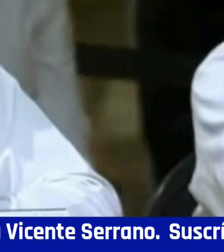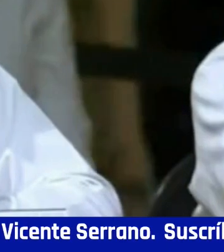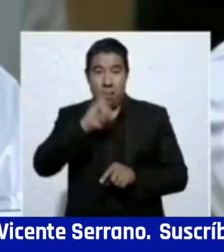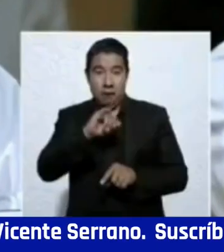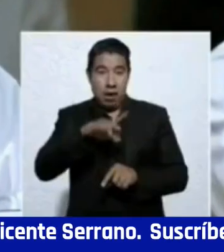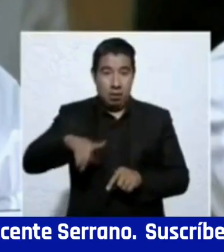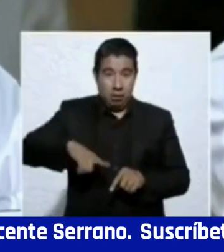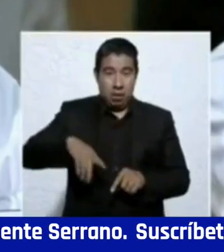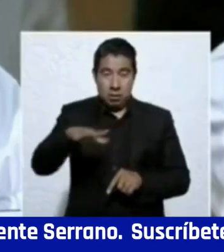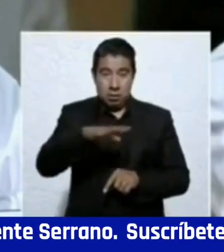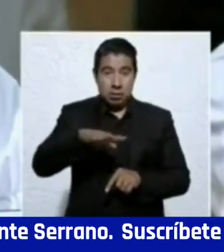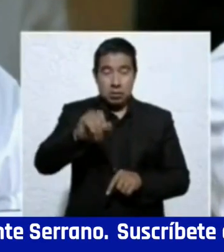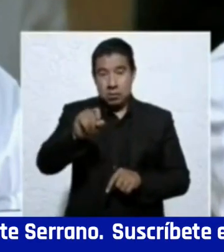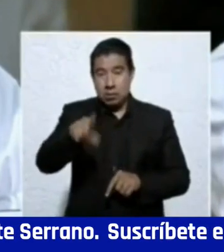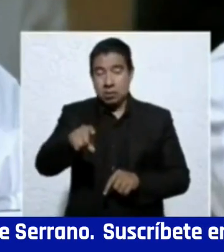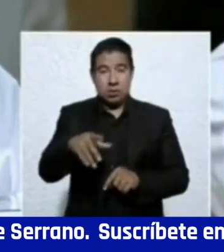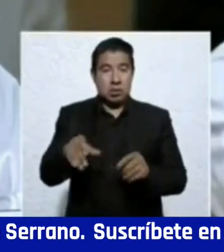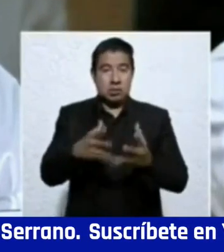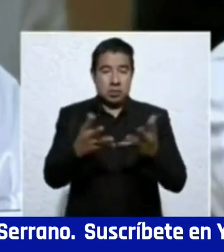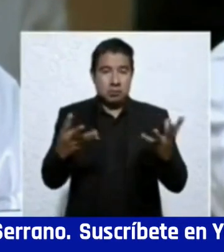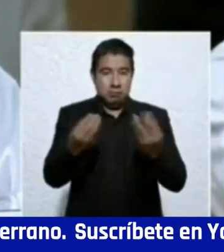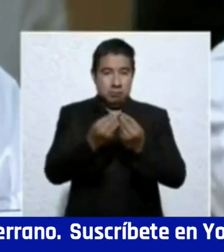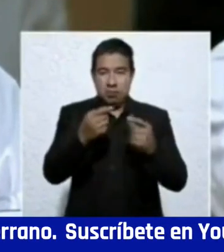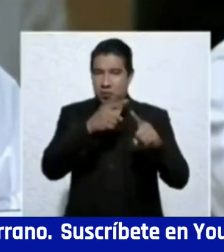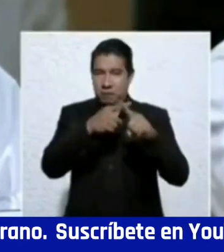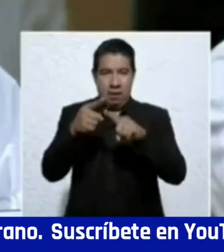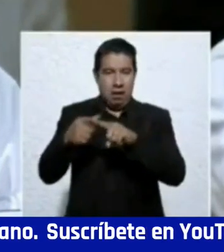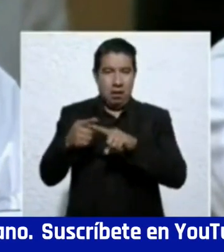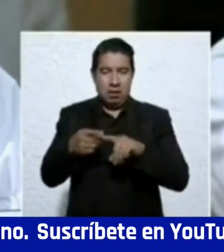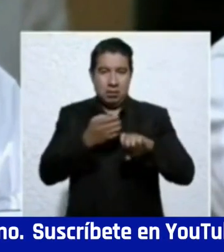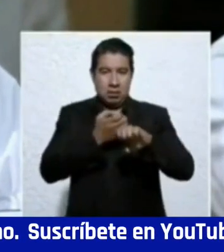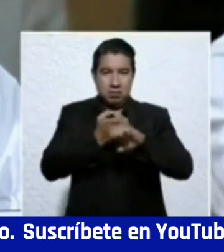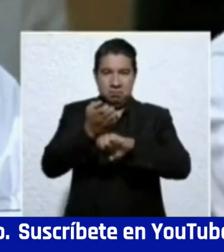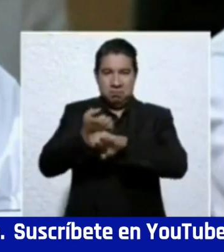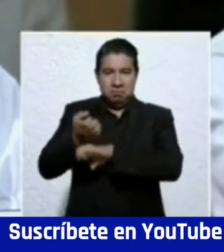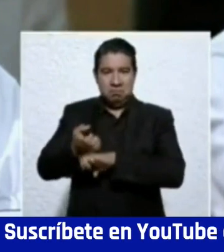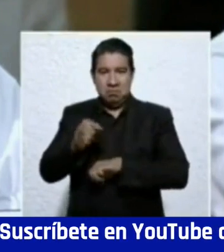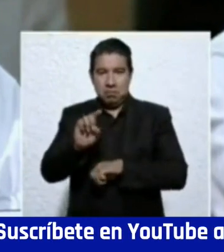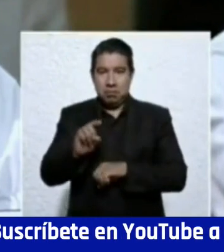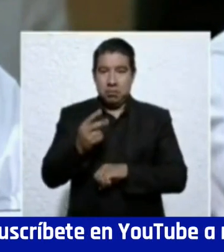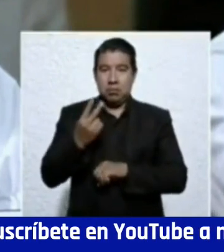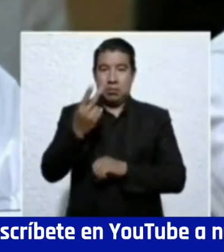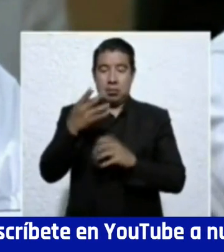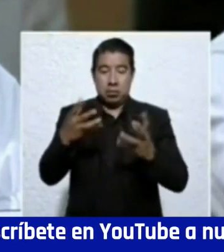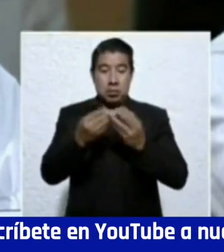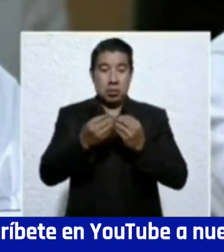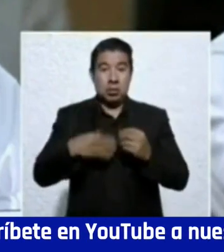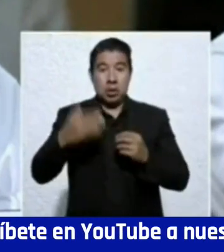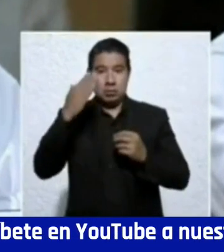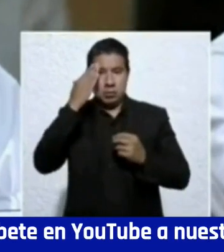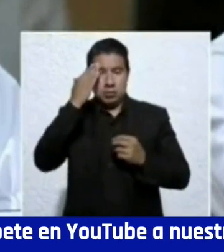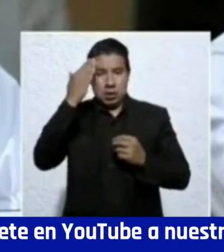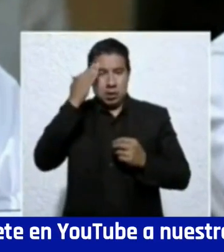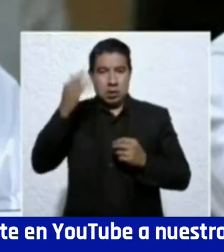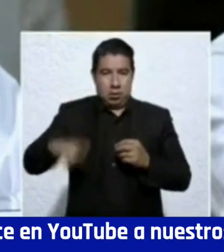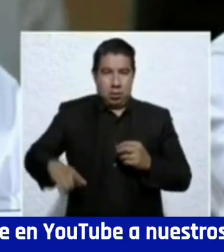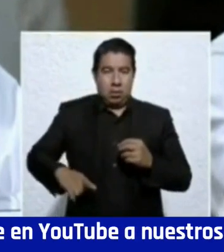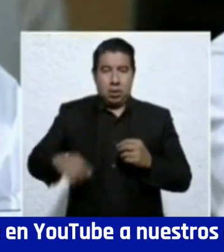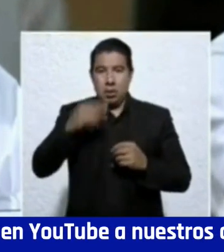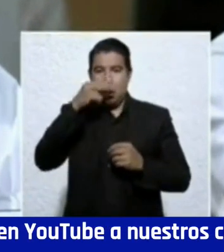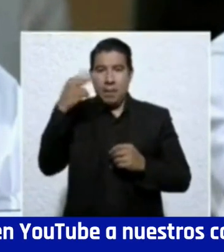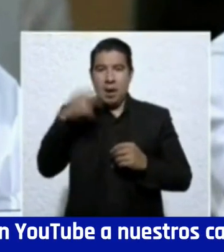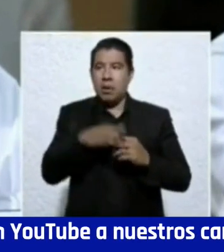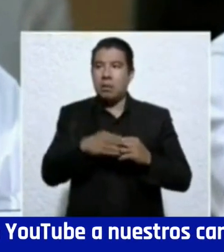las 32 entidades federativas, siguiendo el liderazgo del Gobierno de México, impulsamos un proceso